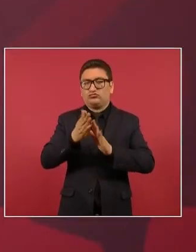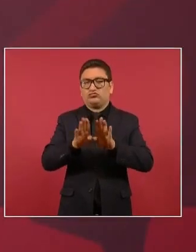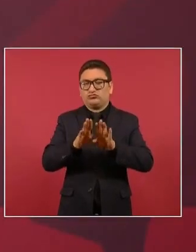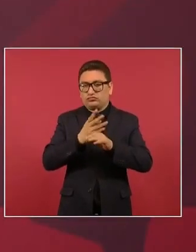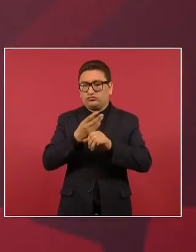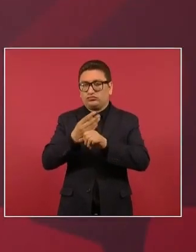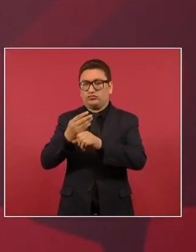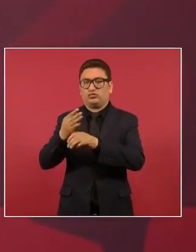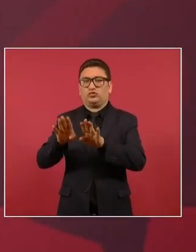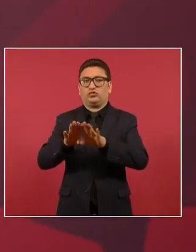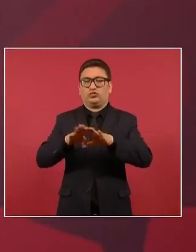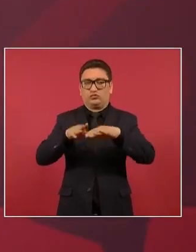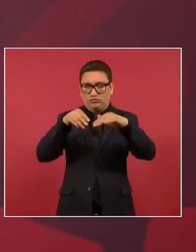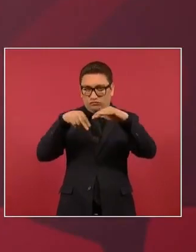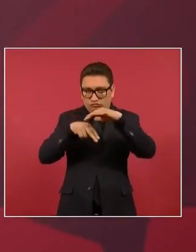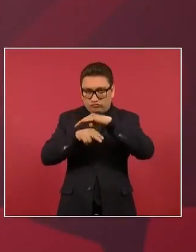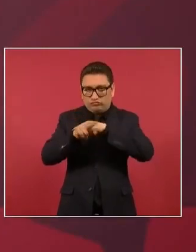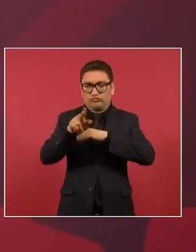de túneles